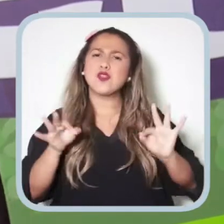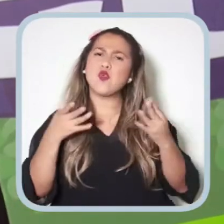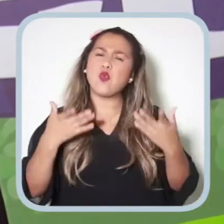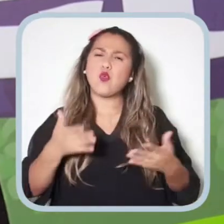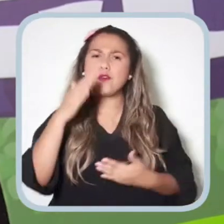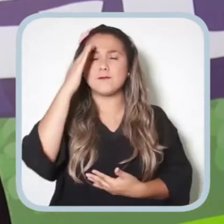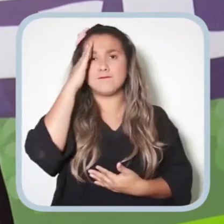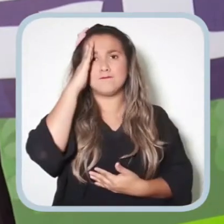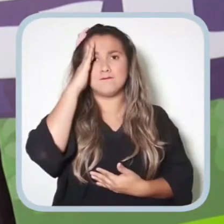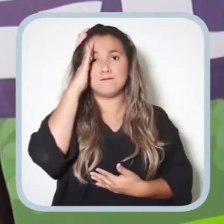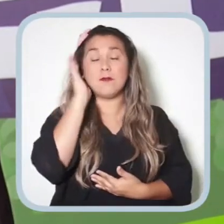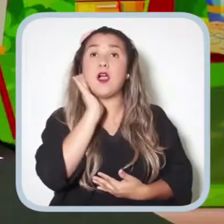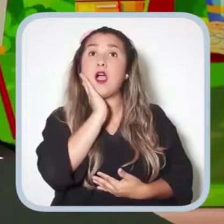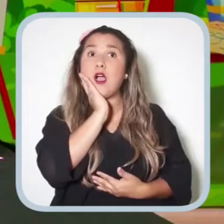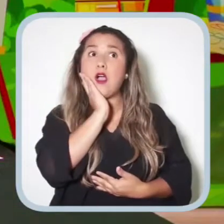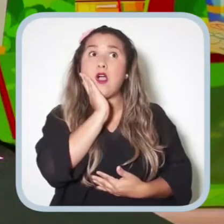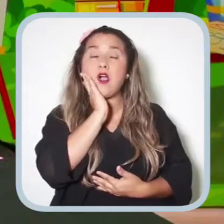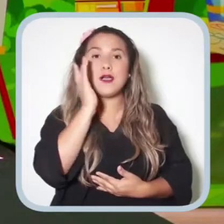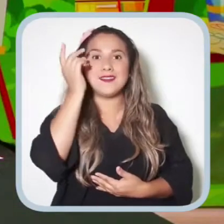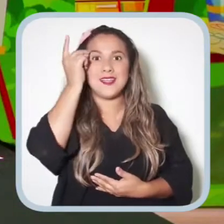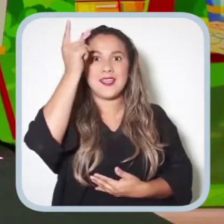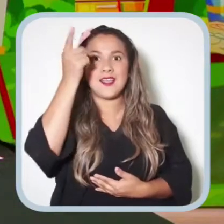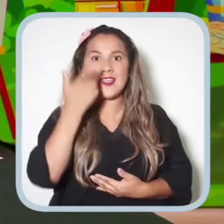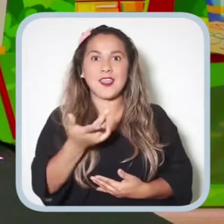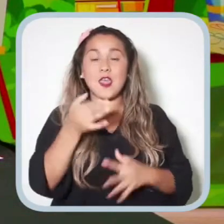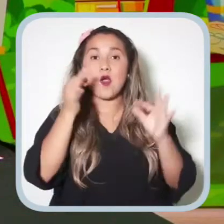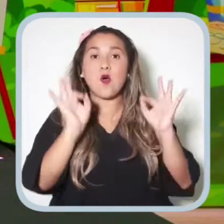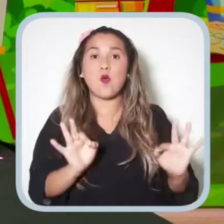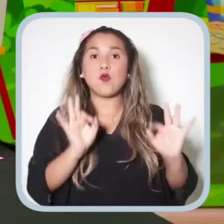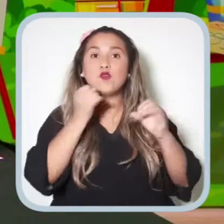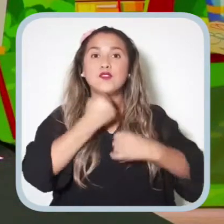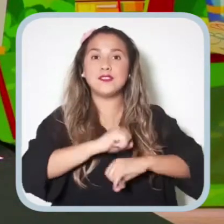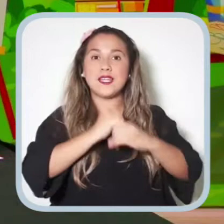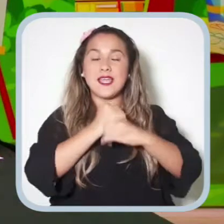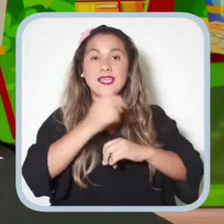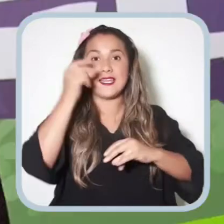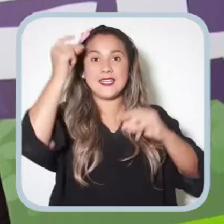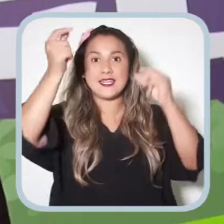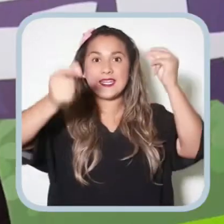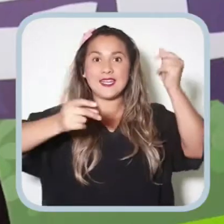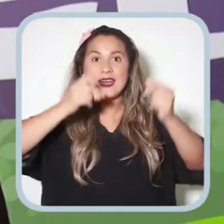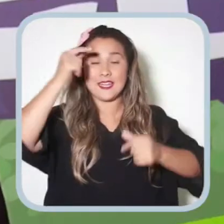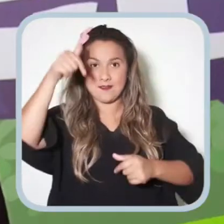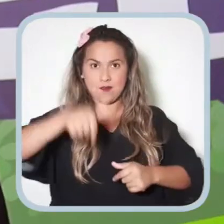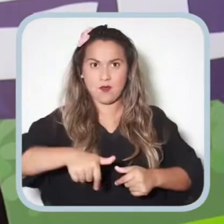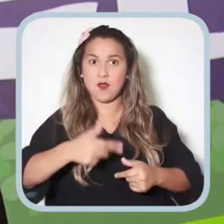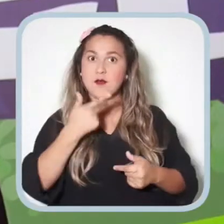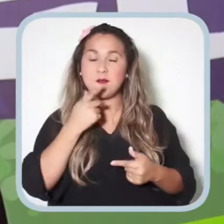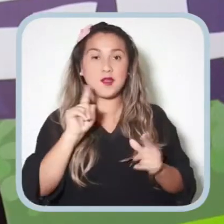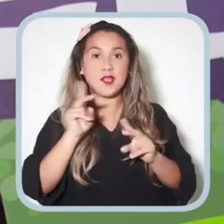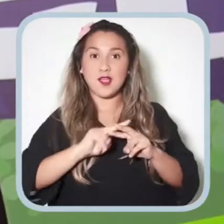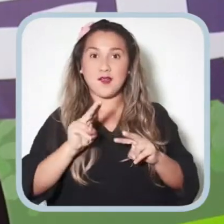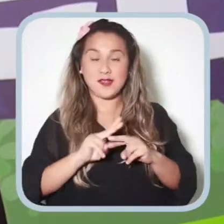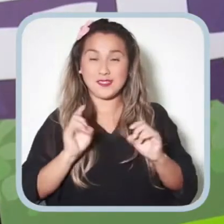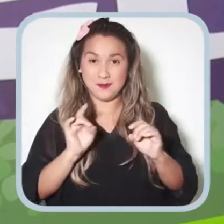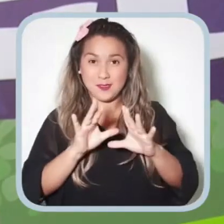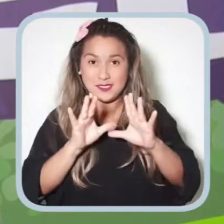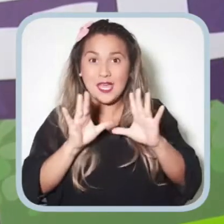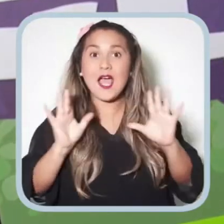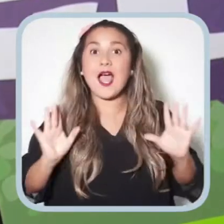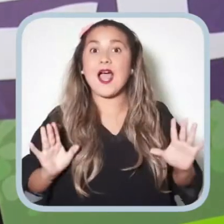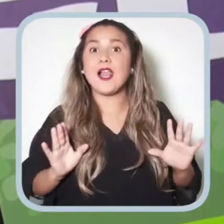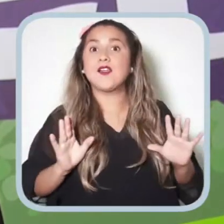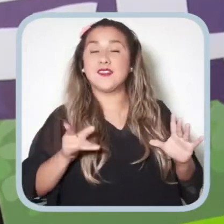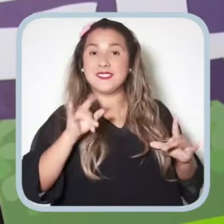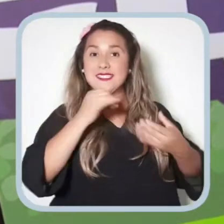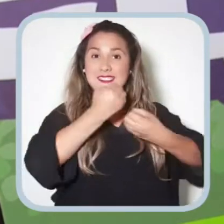Se me ocurre una idea, ya que estamos en un taller creativo el día de hoy, ¿por qué no hacemos algo? ¿Por qué no el